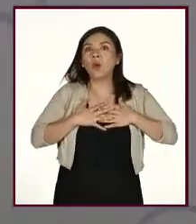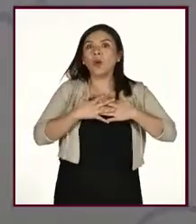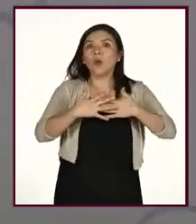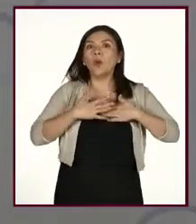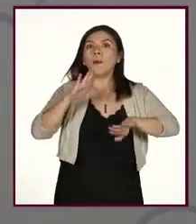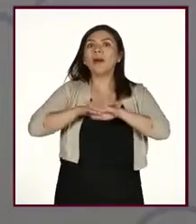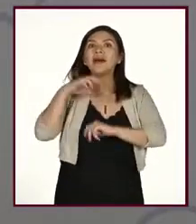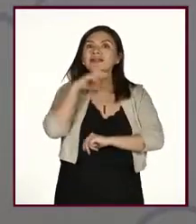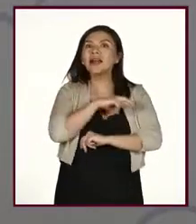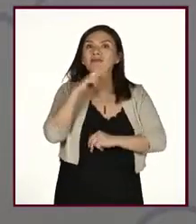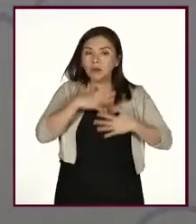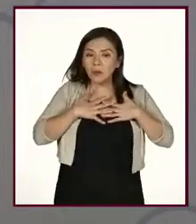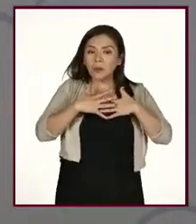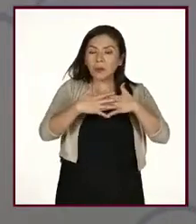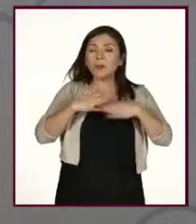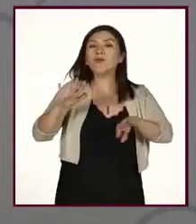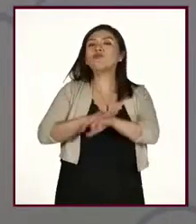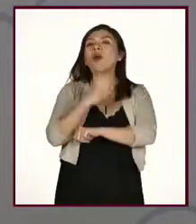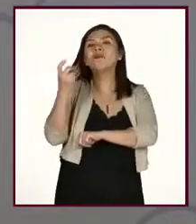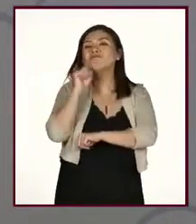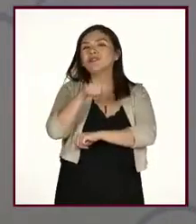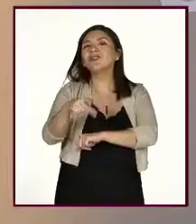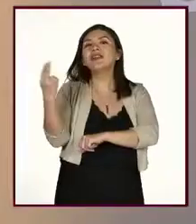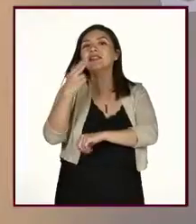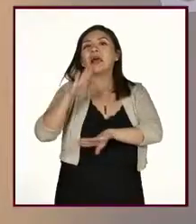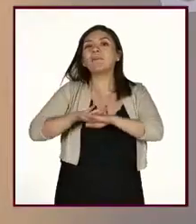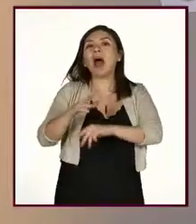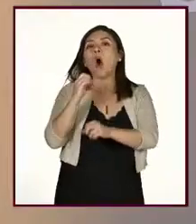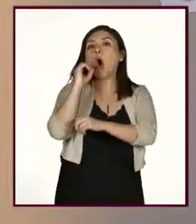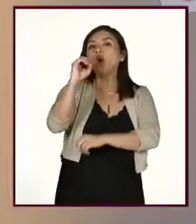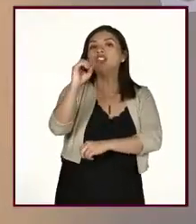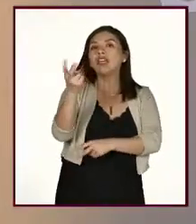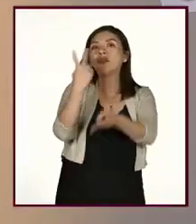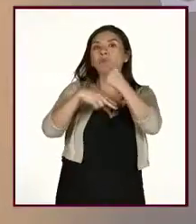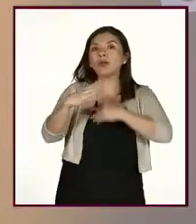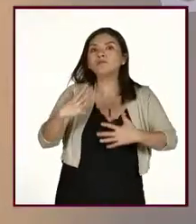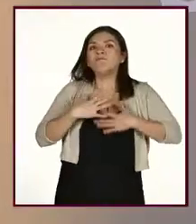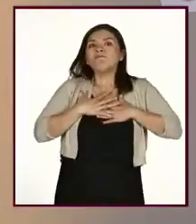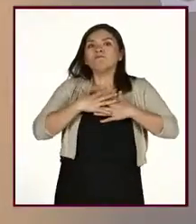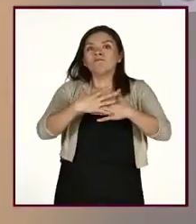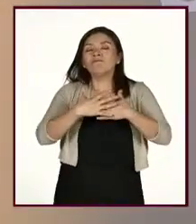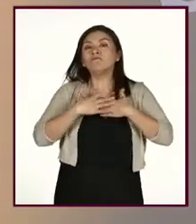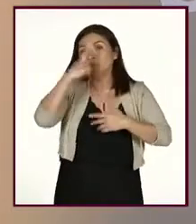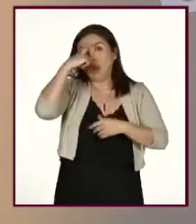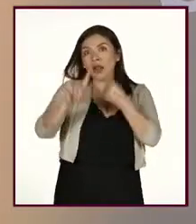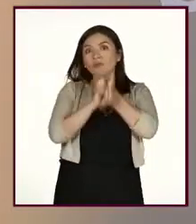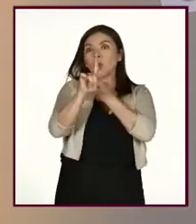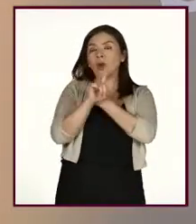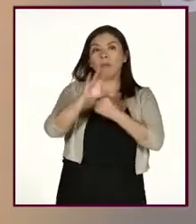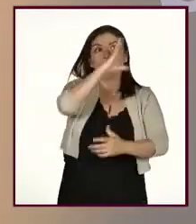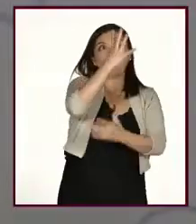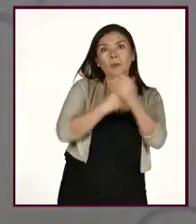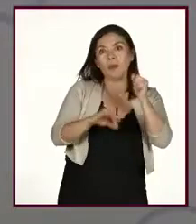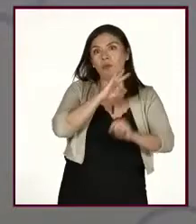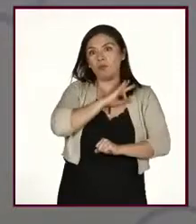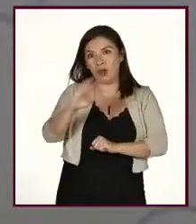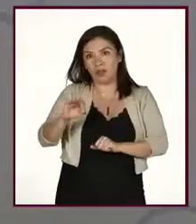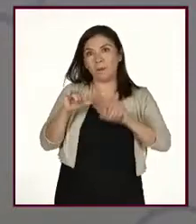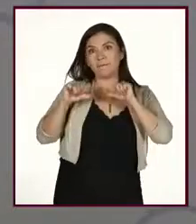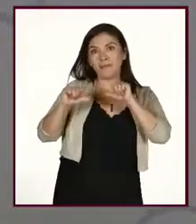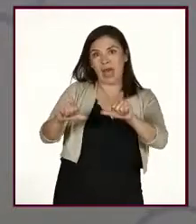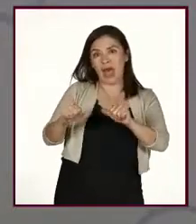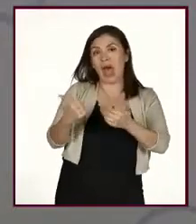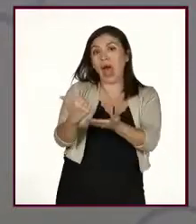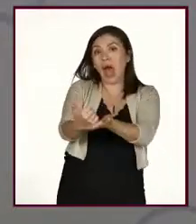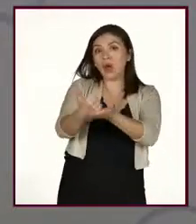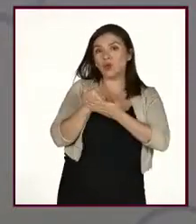Entonces necesitamos captar más oxígeno de manera más rápida, pues para hacer frente a esta situación de riesgo, ¿sí? Ante esta situación